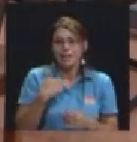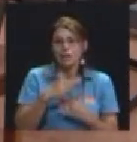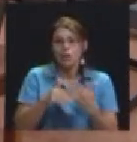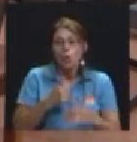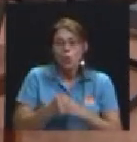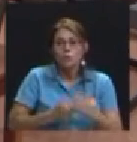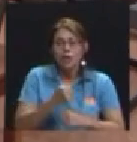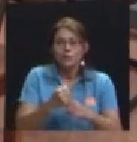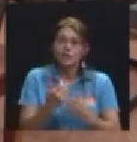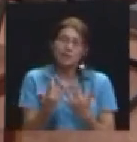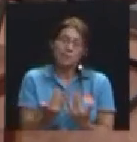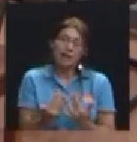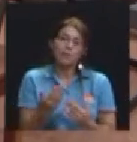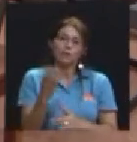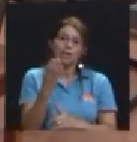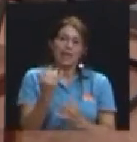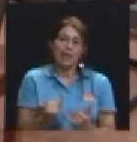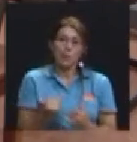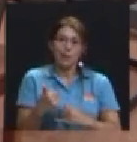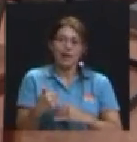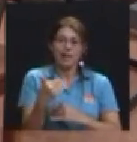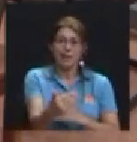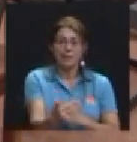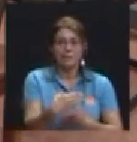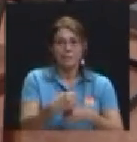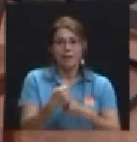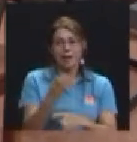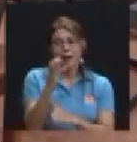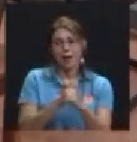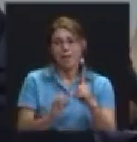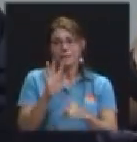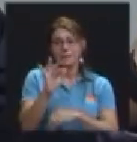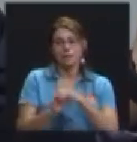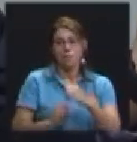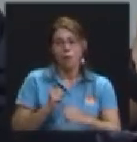cada 5 años, de ahora en adelante.